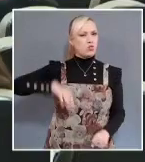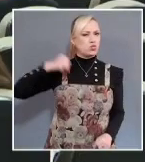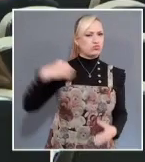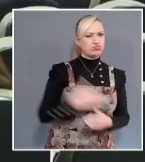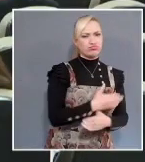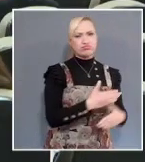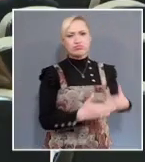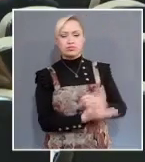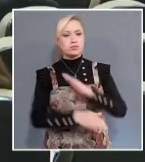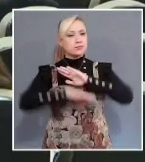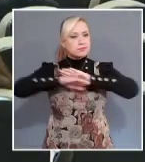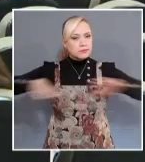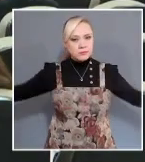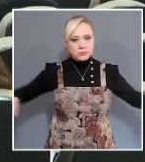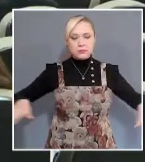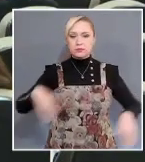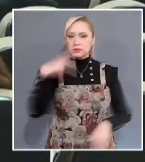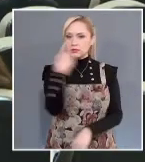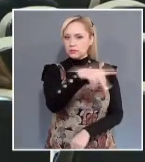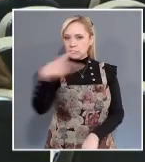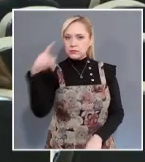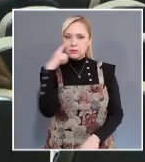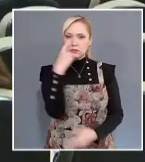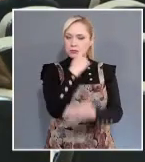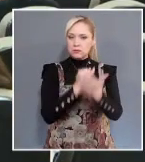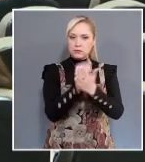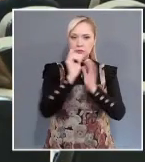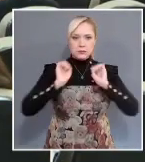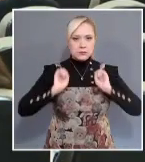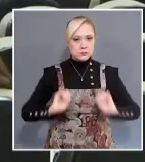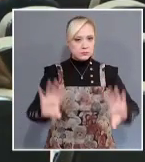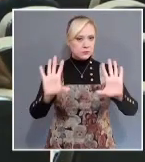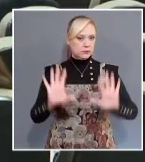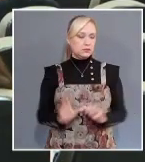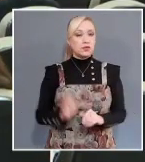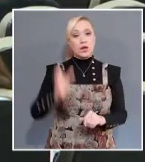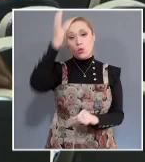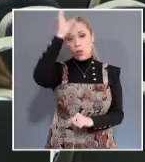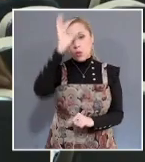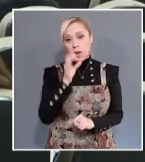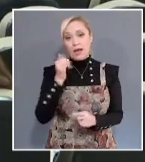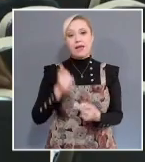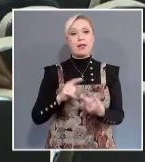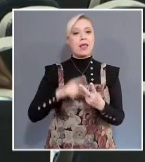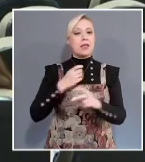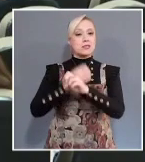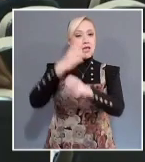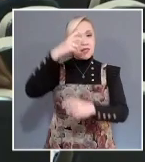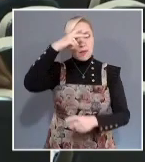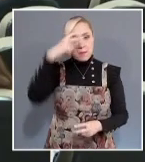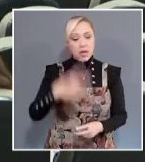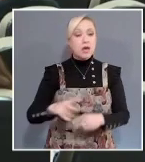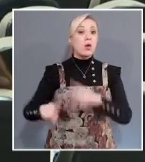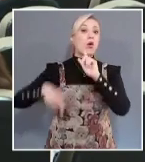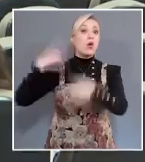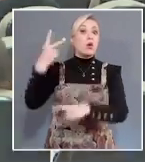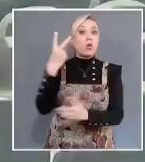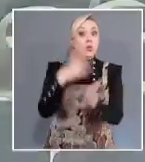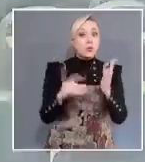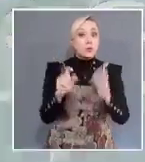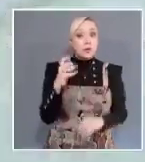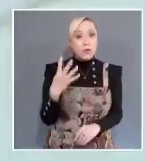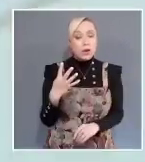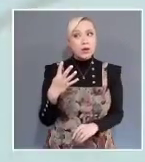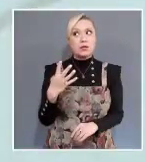procesos electorales en curso en Coahuila y el estado de México así como los de 2024 el magistrado presidente del